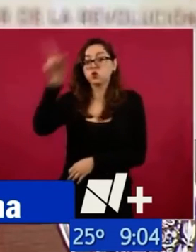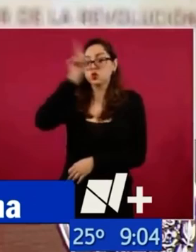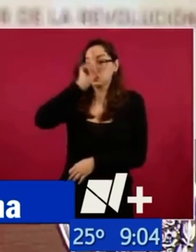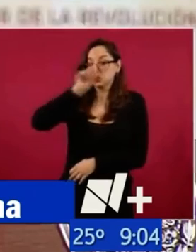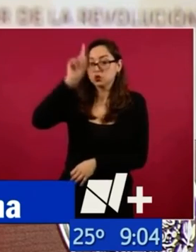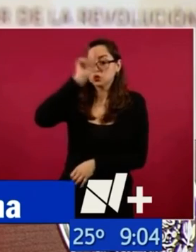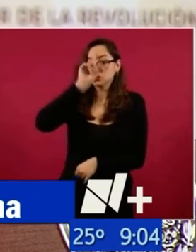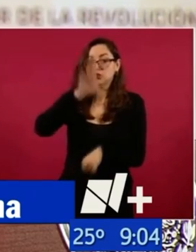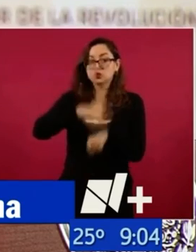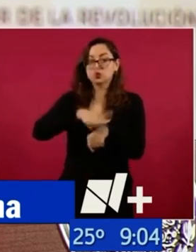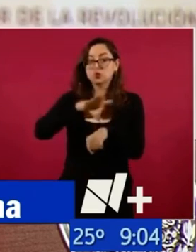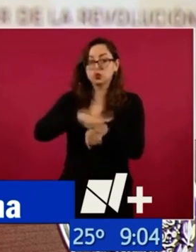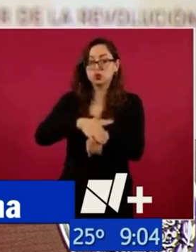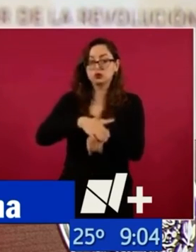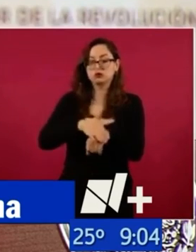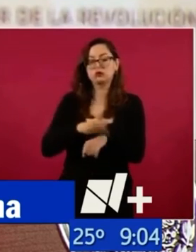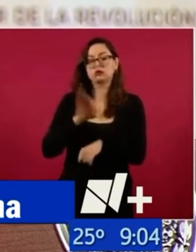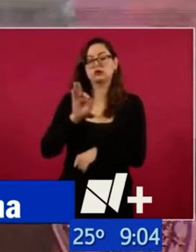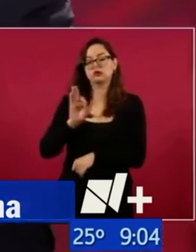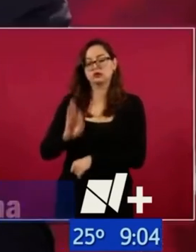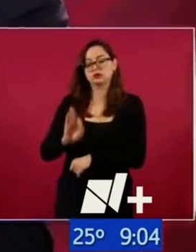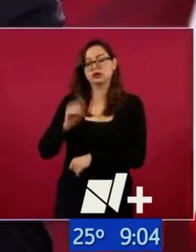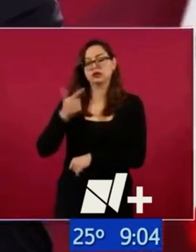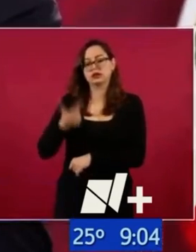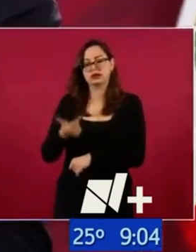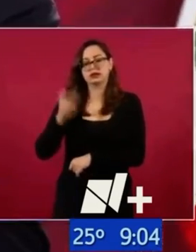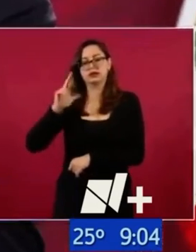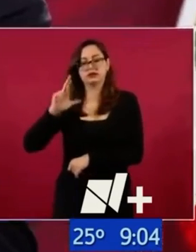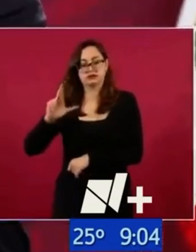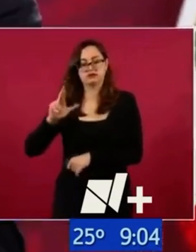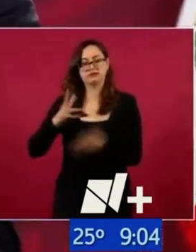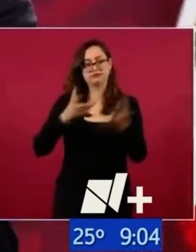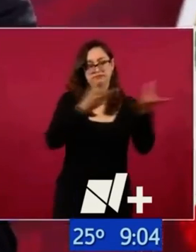es que el asunto lo atraiga